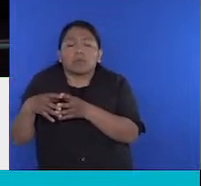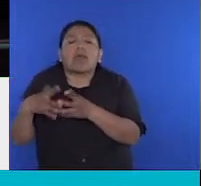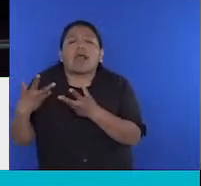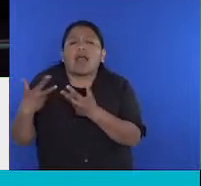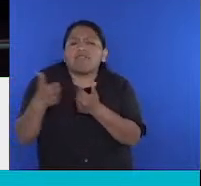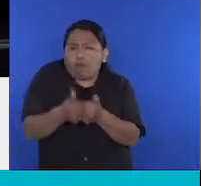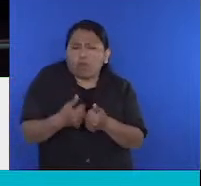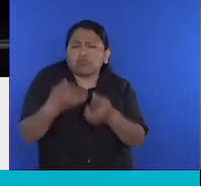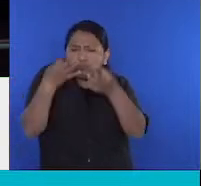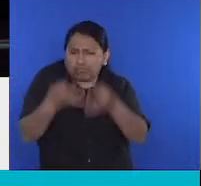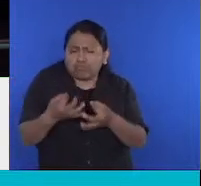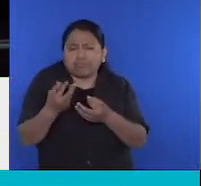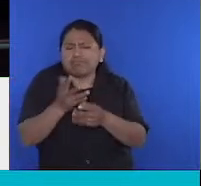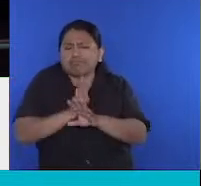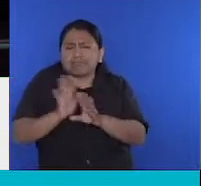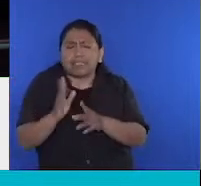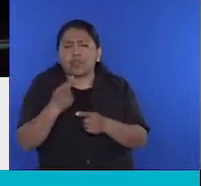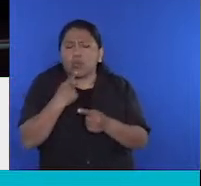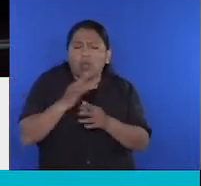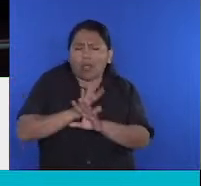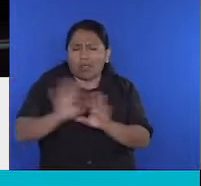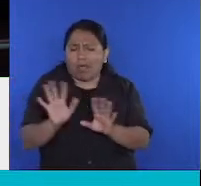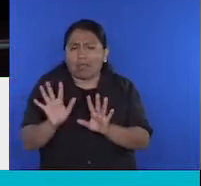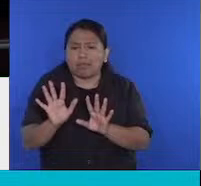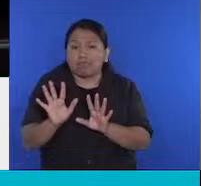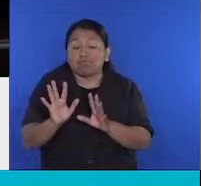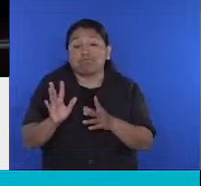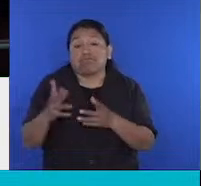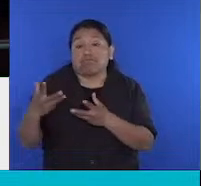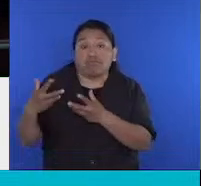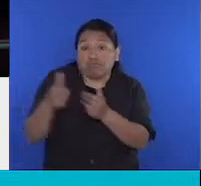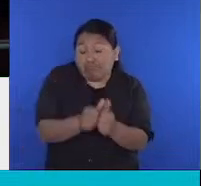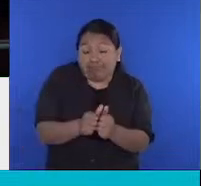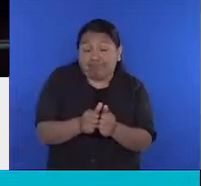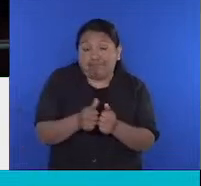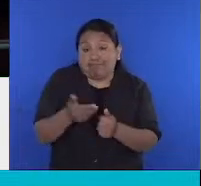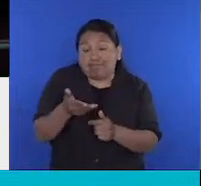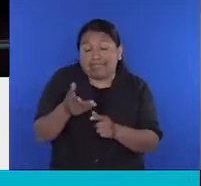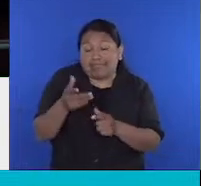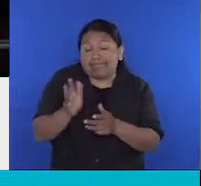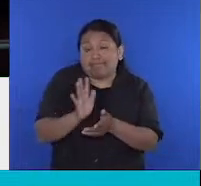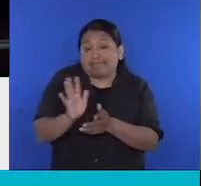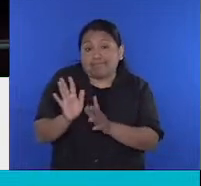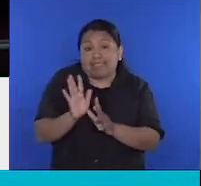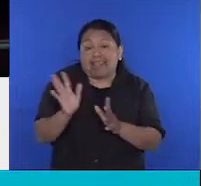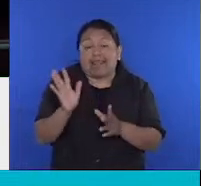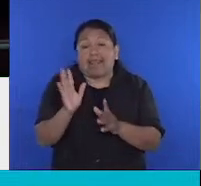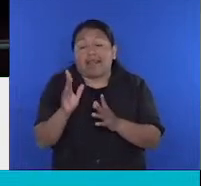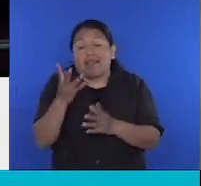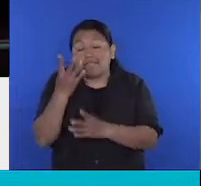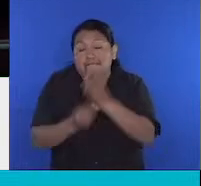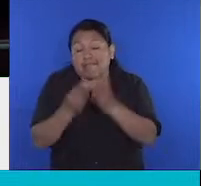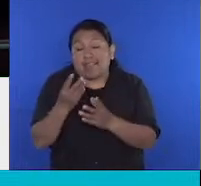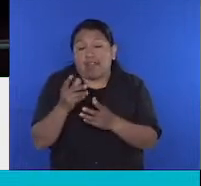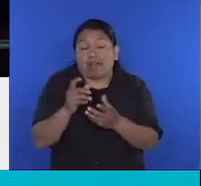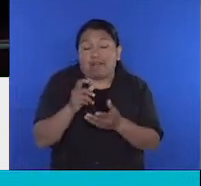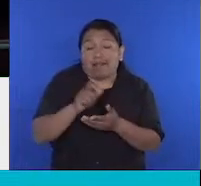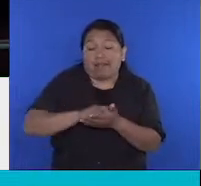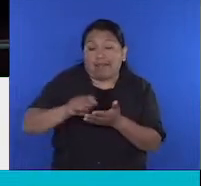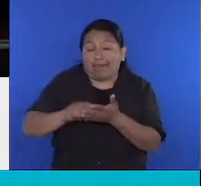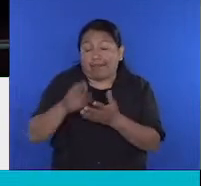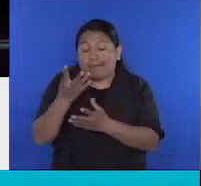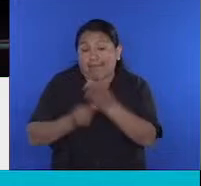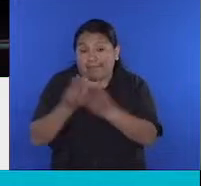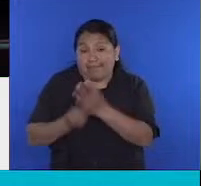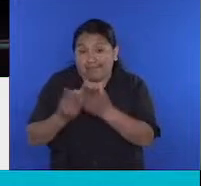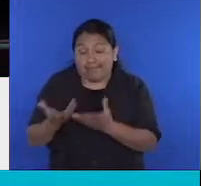cuestionamiento. A tal punto fue el acompañamiento al libro cerrado que ni siquiera advirtieron algunos errores de redacción en ese proyecto. Y del otro